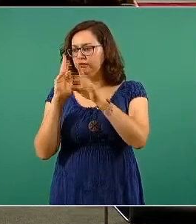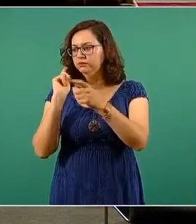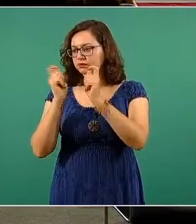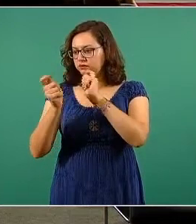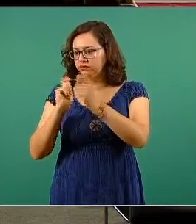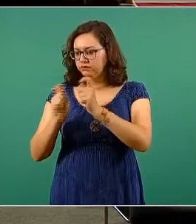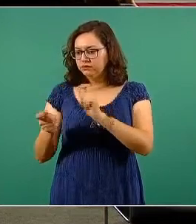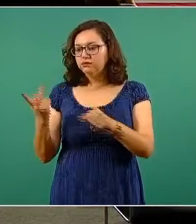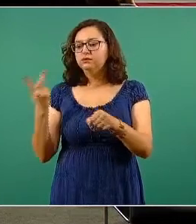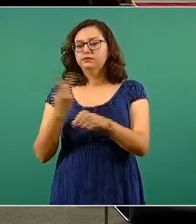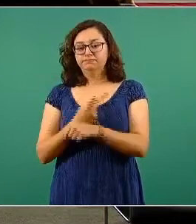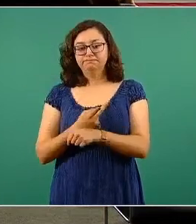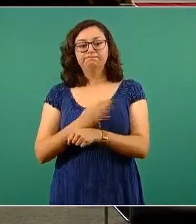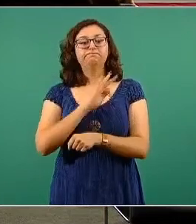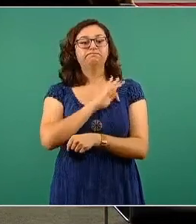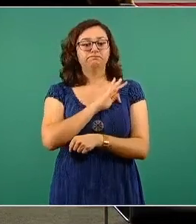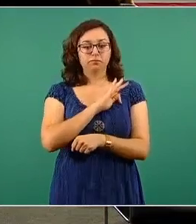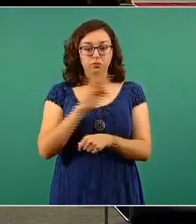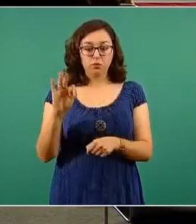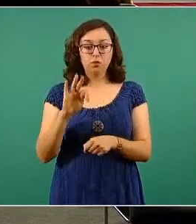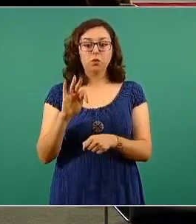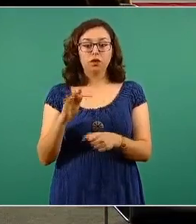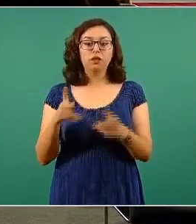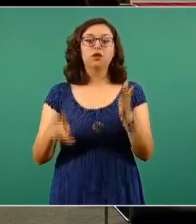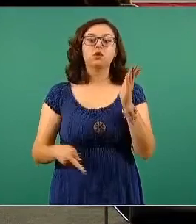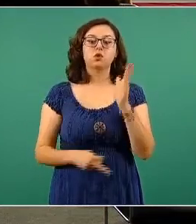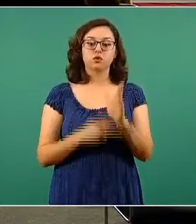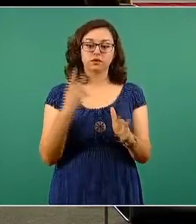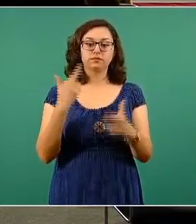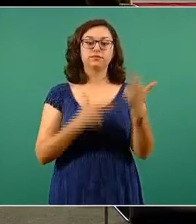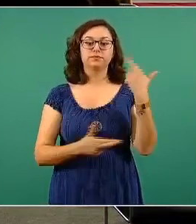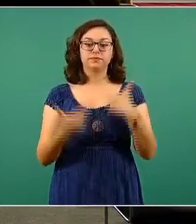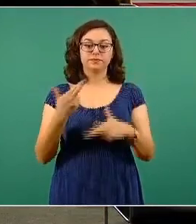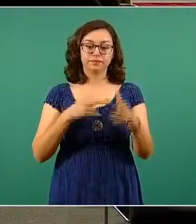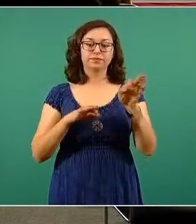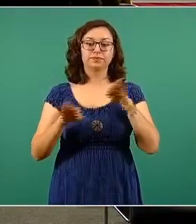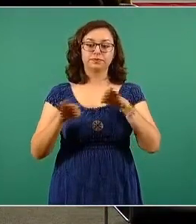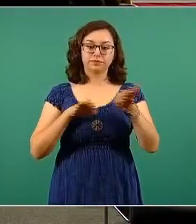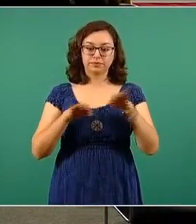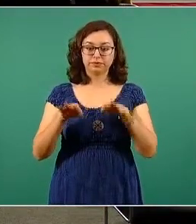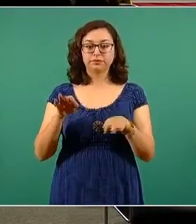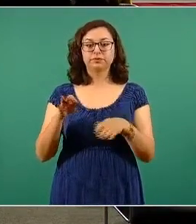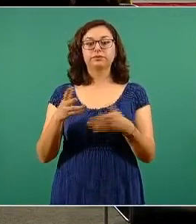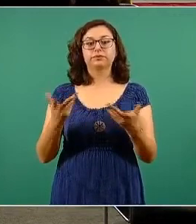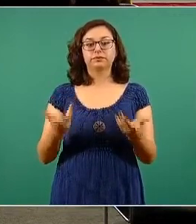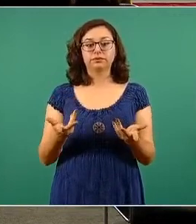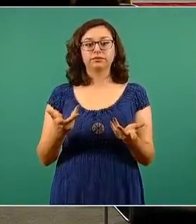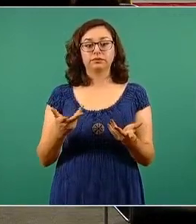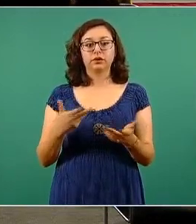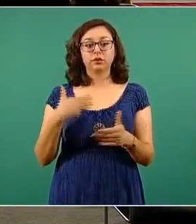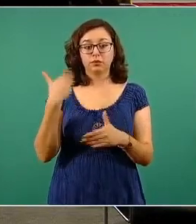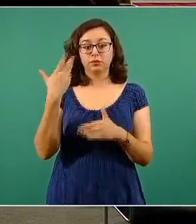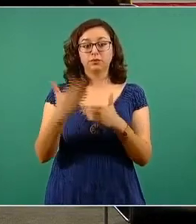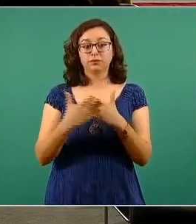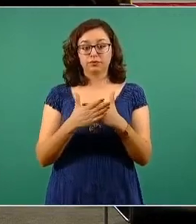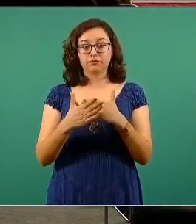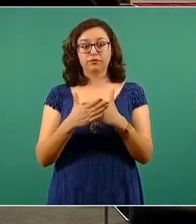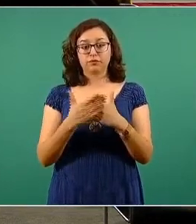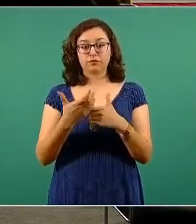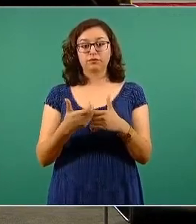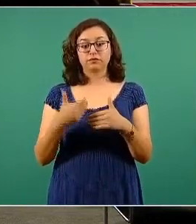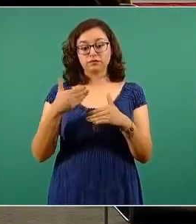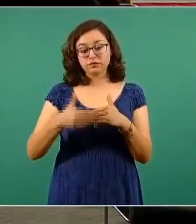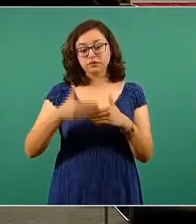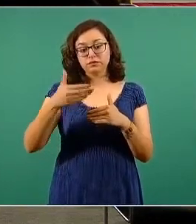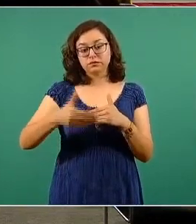estas actividades, pudieran emitirse nuevas recomendaciones. Y de hecho vamos a entrar justo en un periodo en siguientes semanas